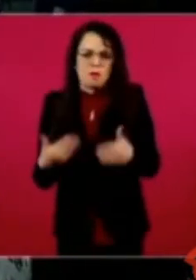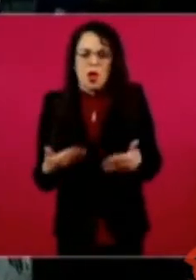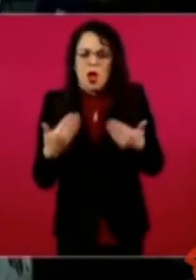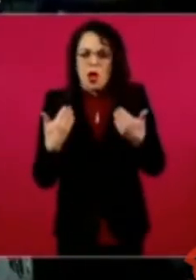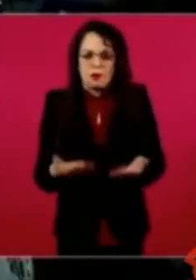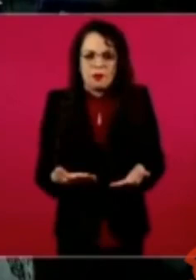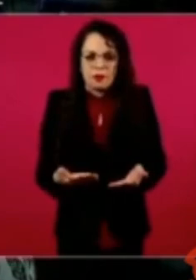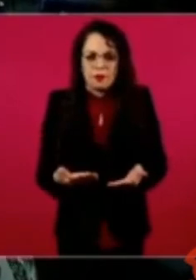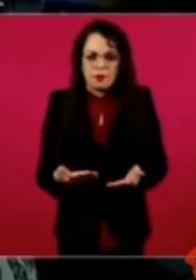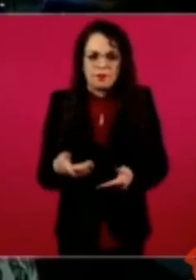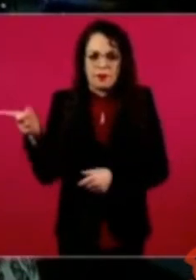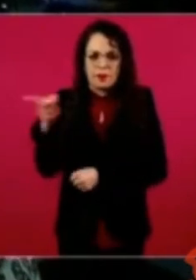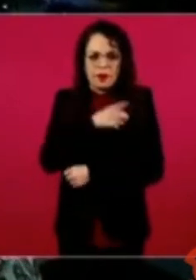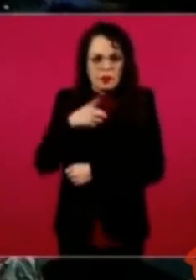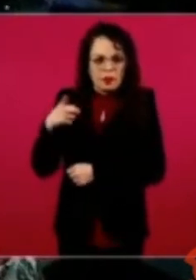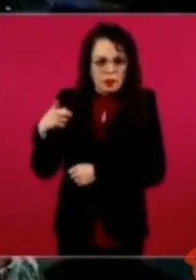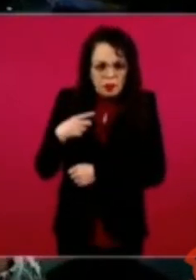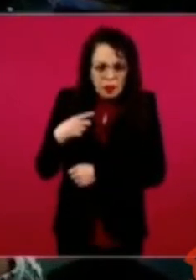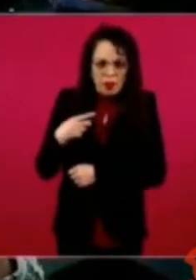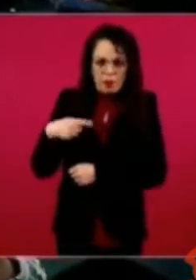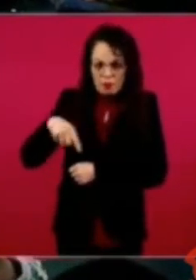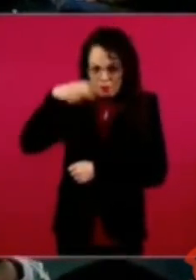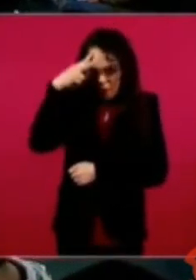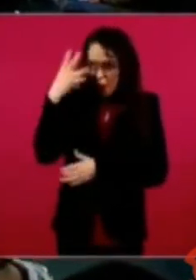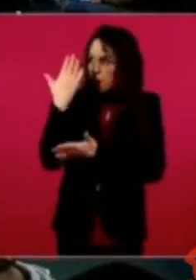hubo deuda